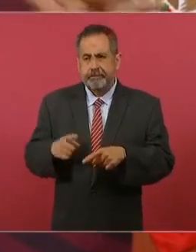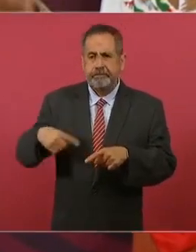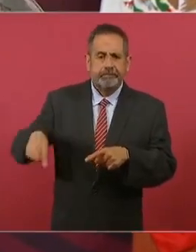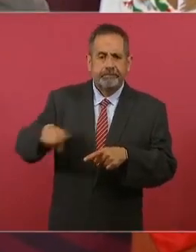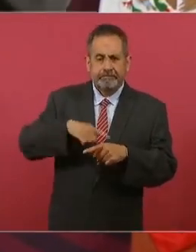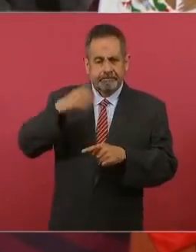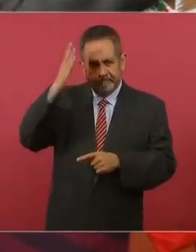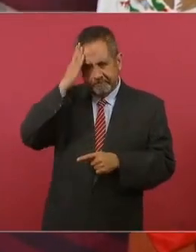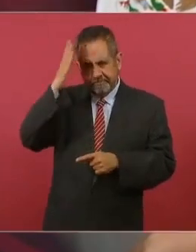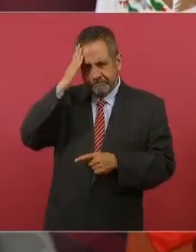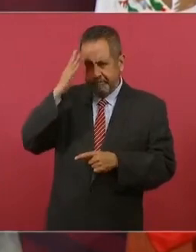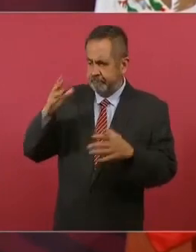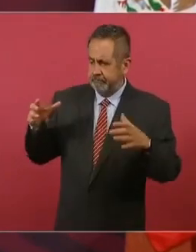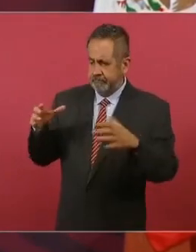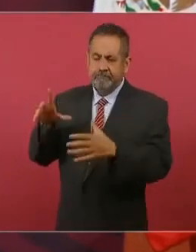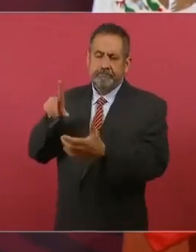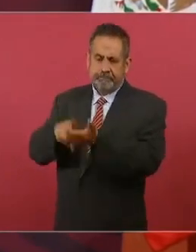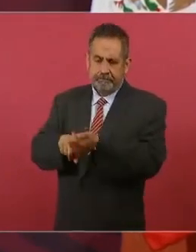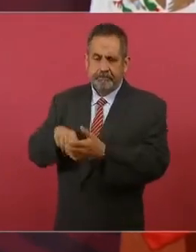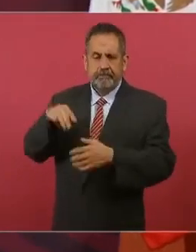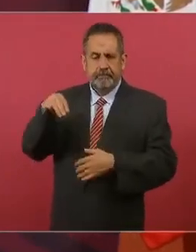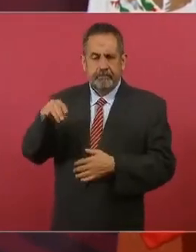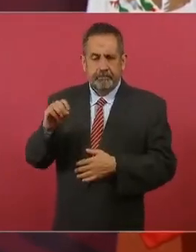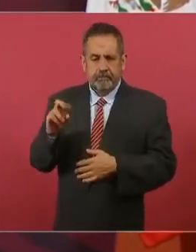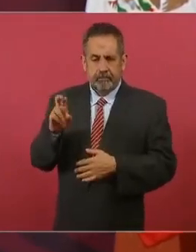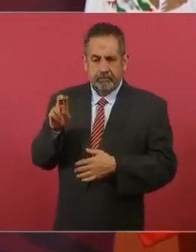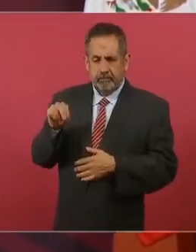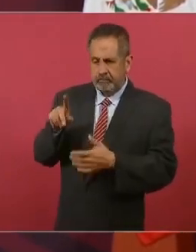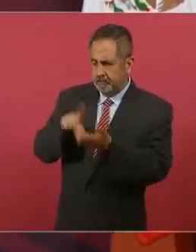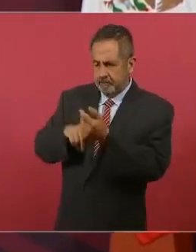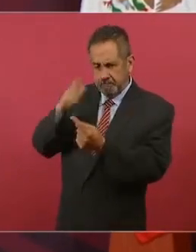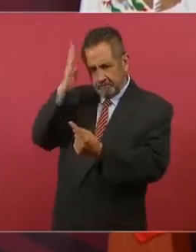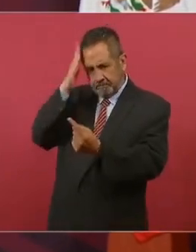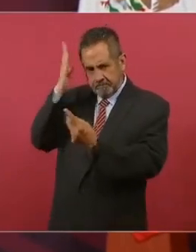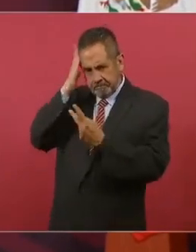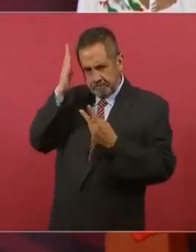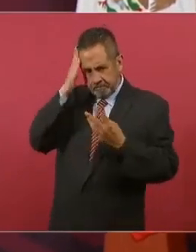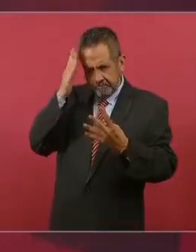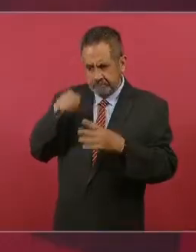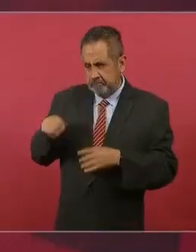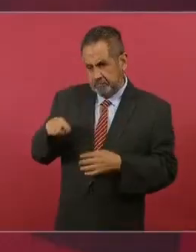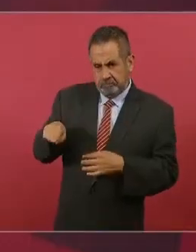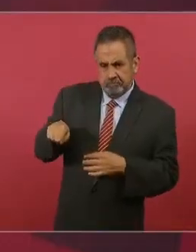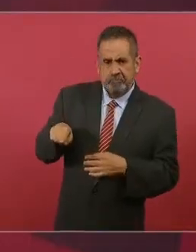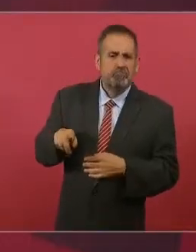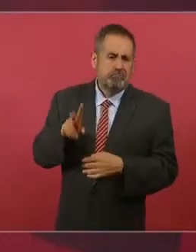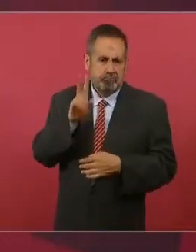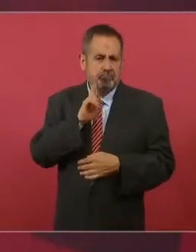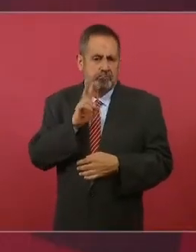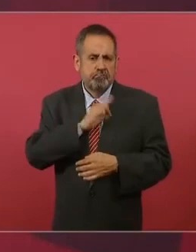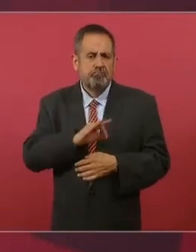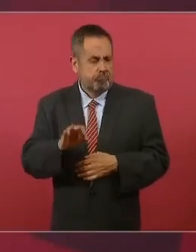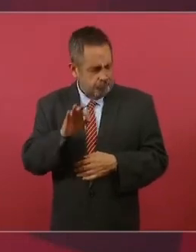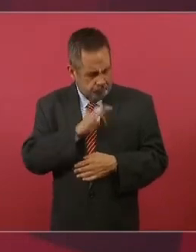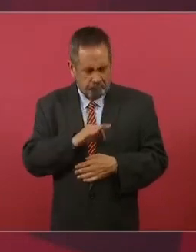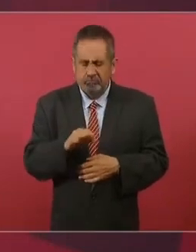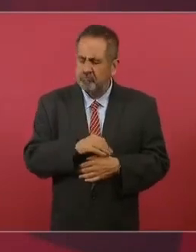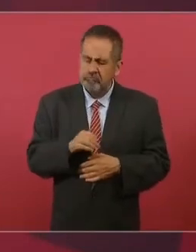dirigentes de nuestro movimiento y son los que pueden